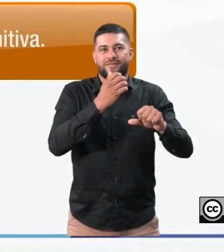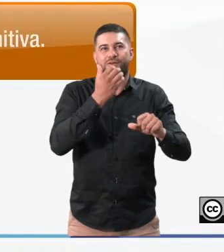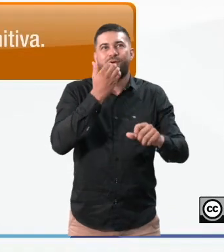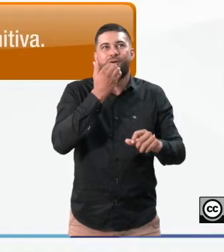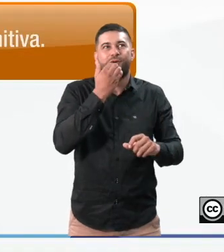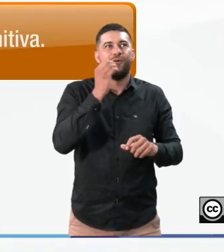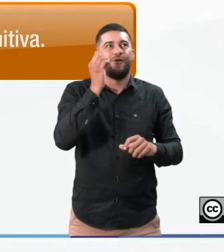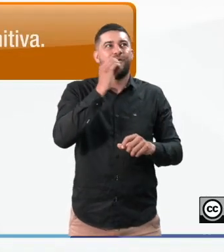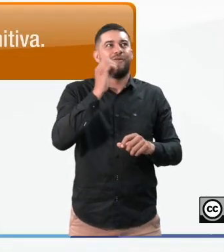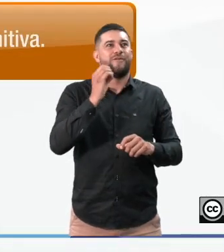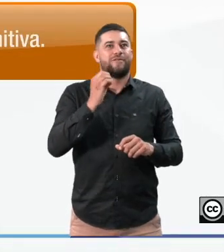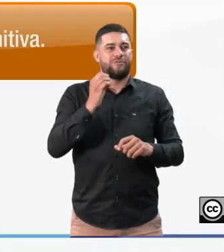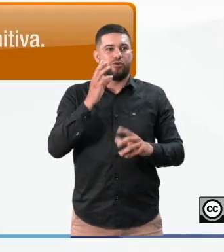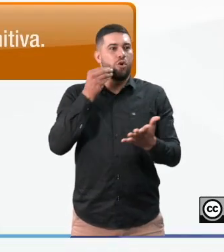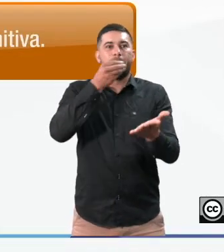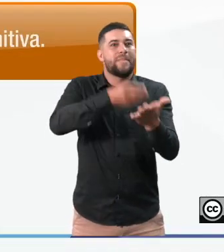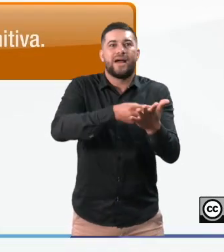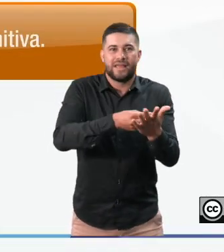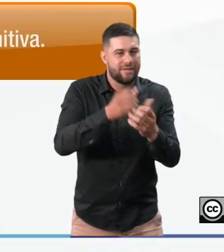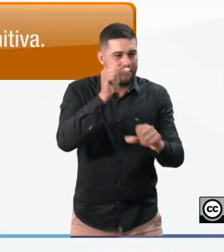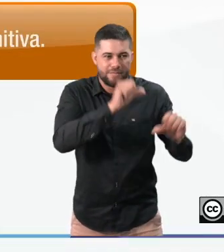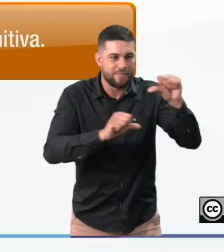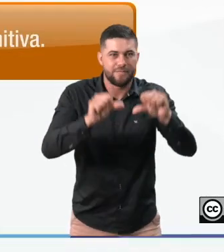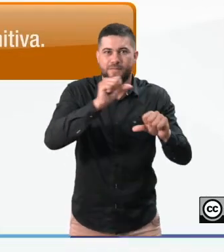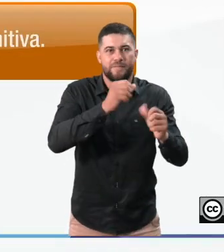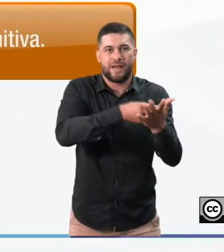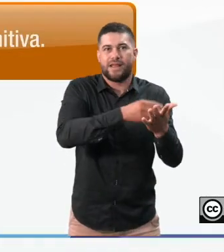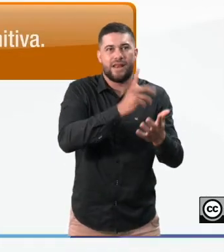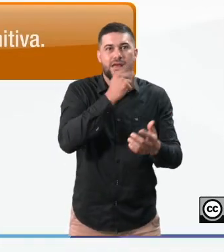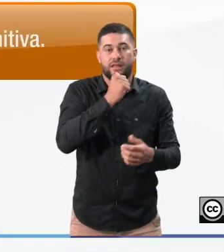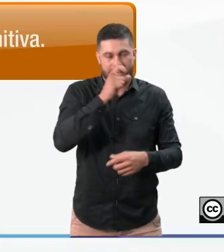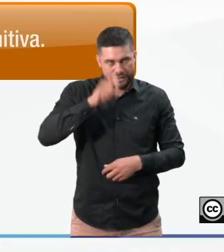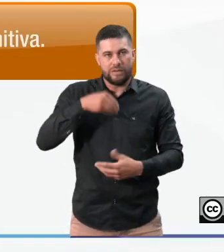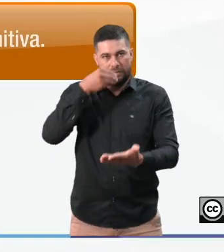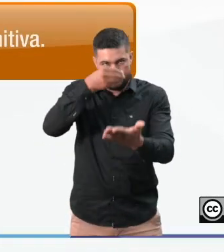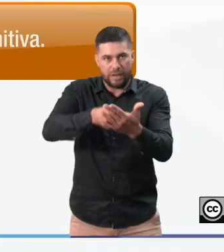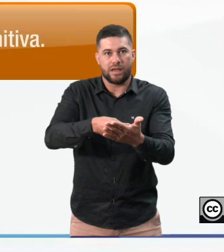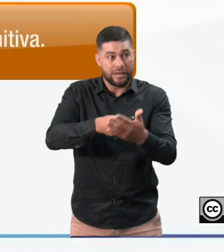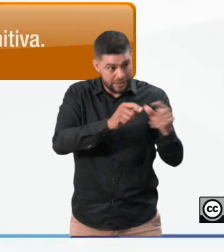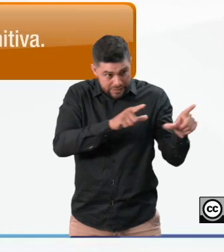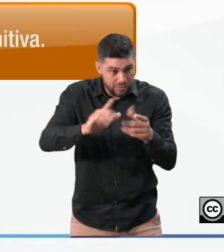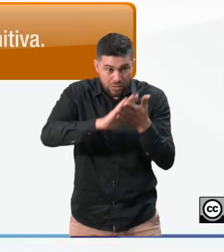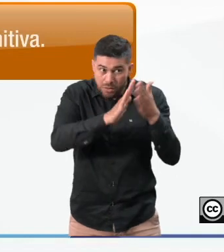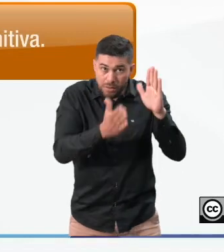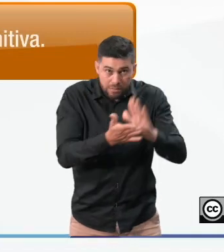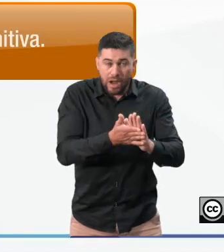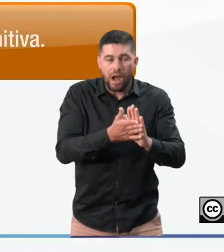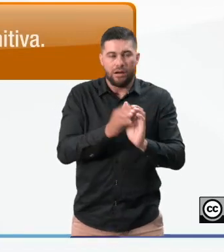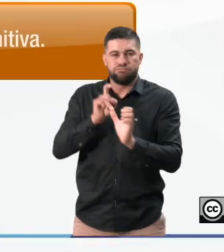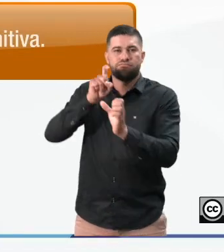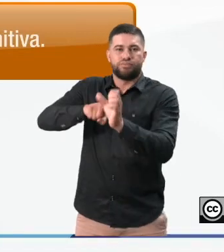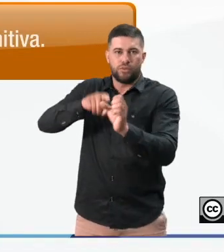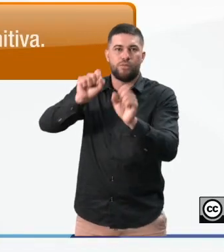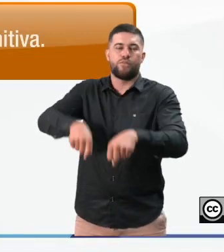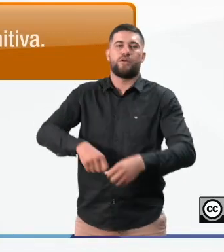carrera, que como mínimo deben de tener 3 notas en cada